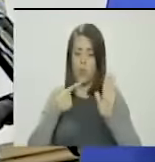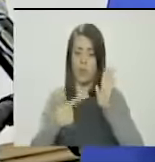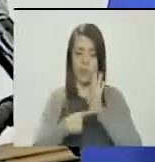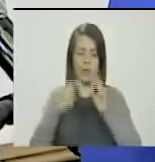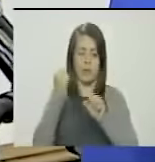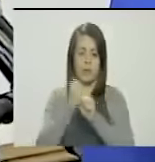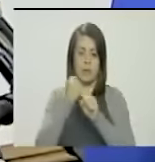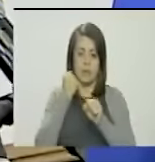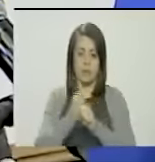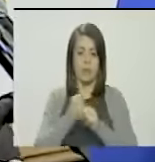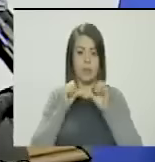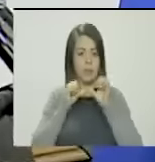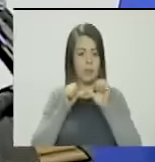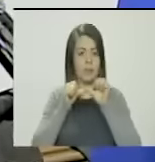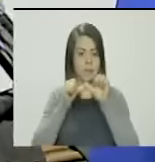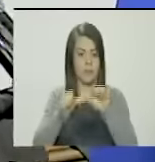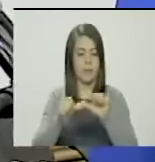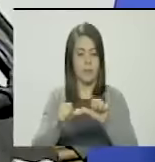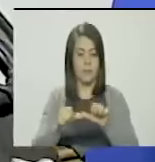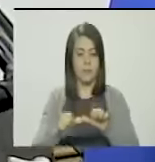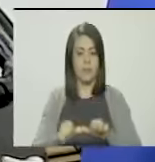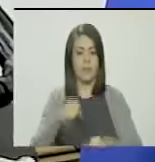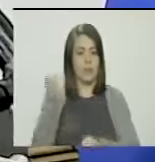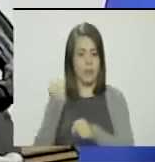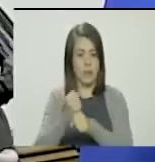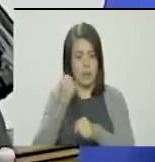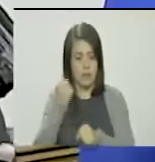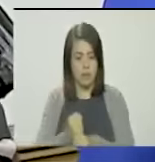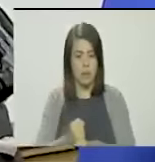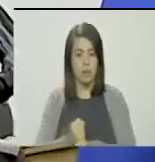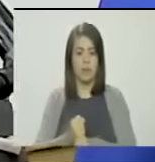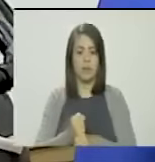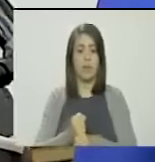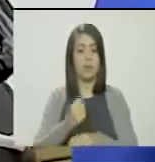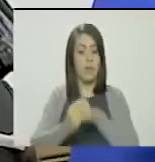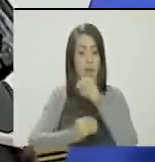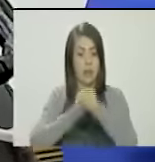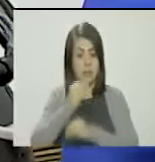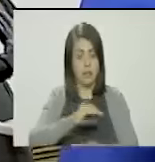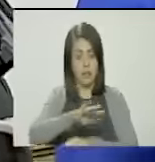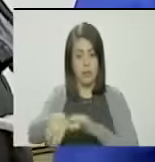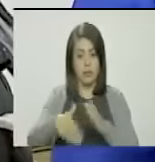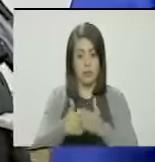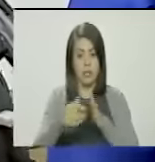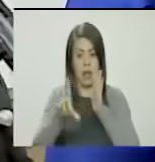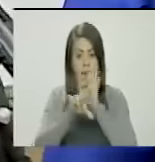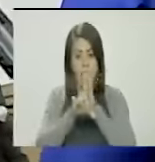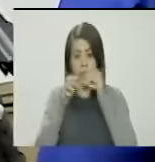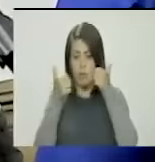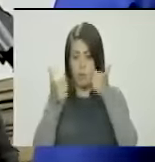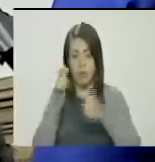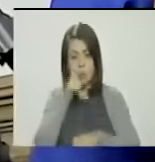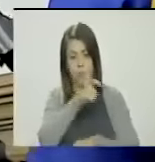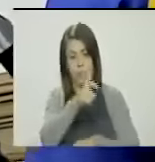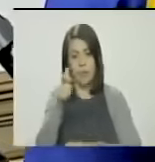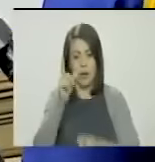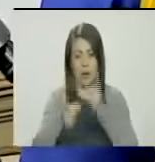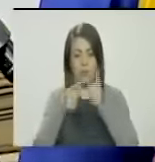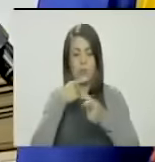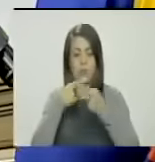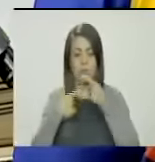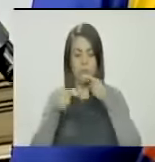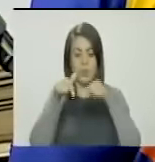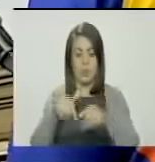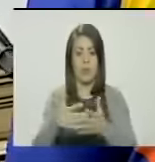tarea de continuar en el trabajo de la edificación de leyes buenas para el pueblo, como alguna vez lo